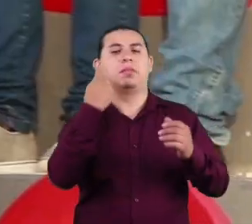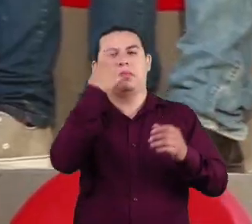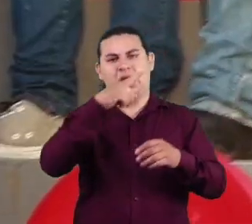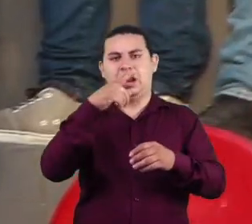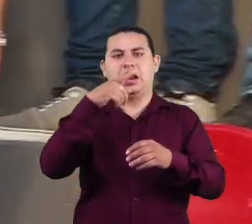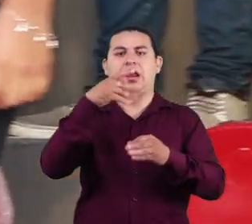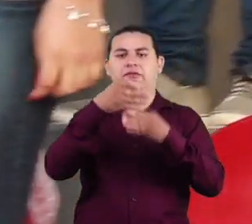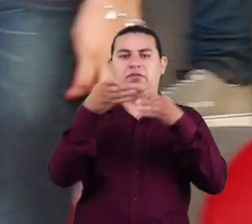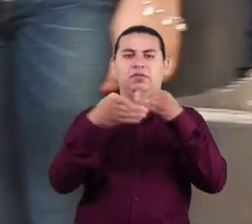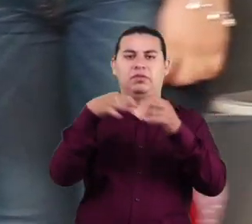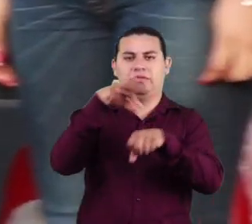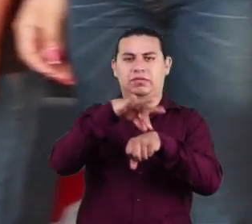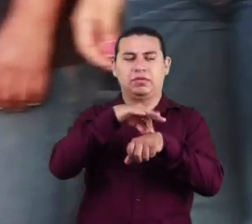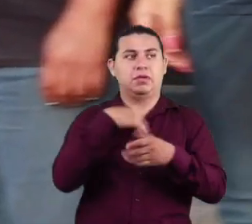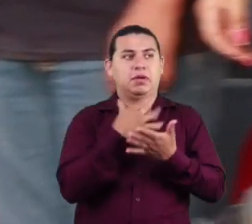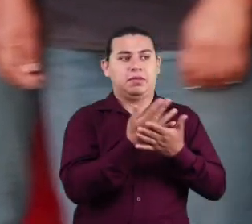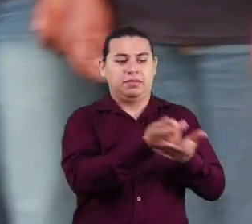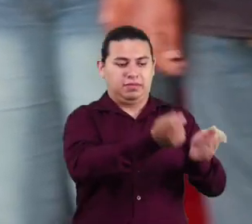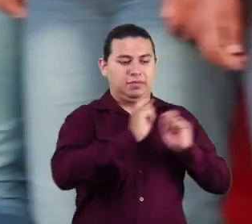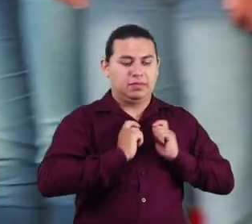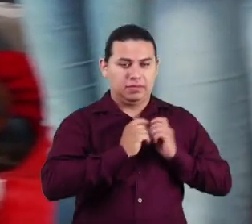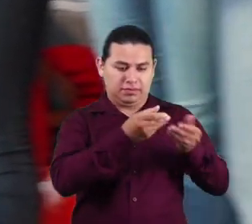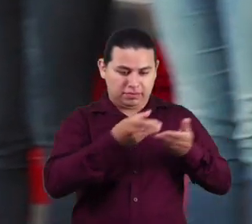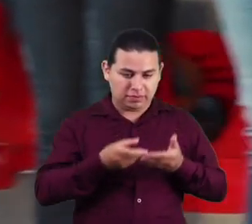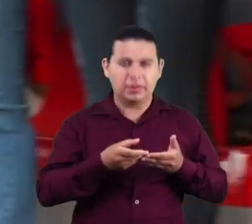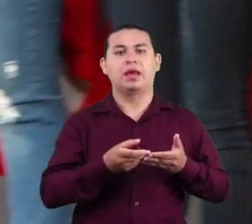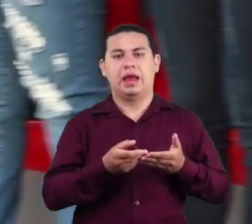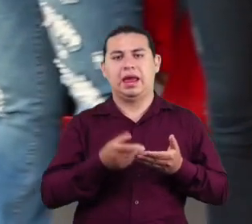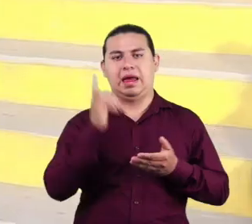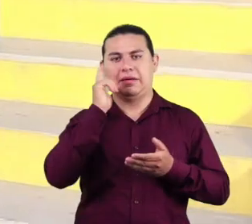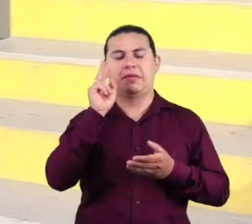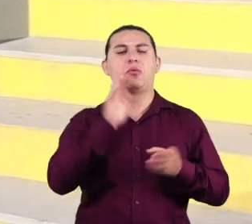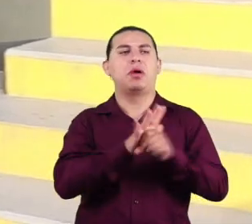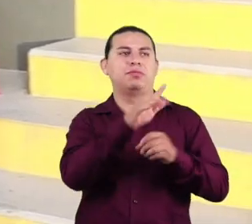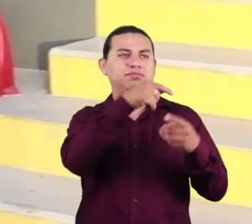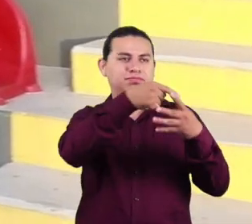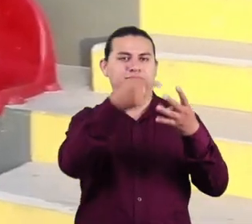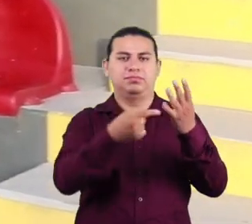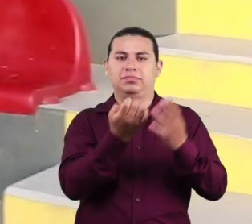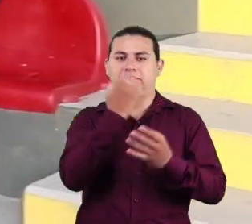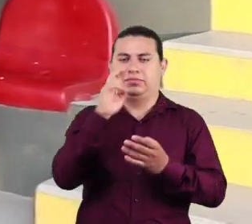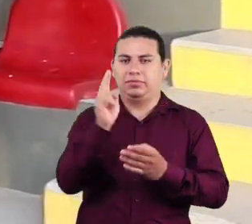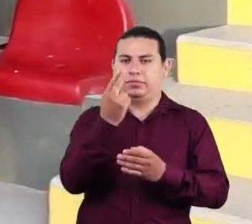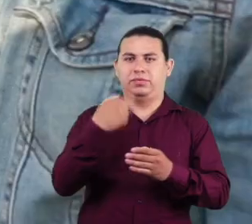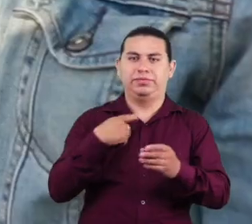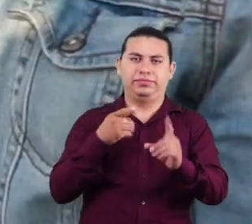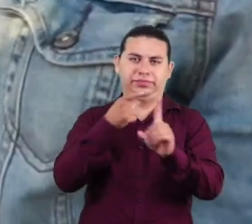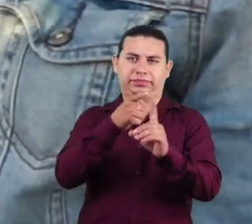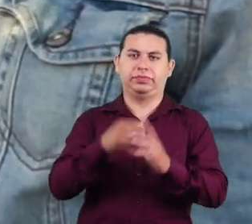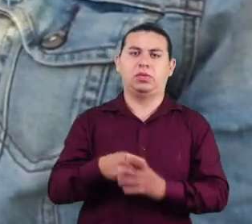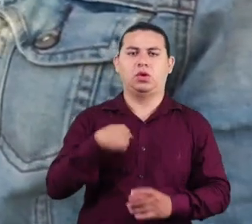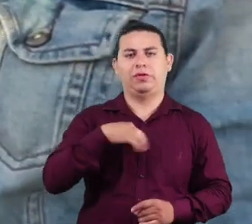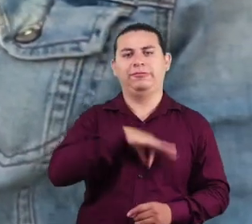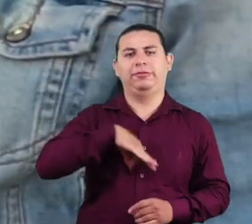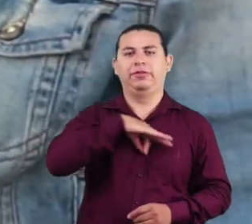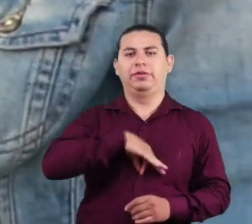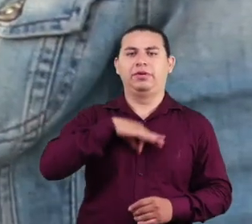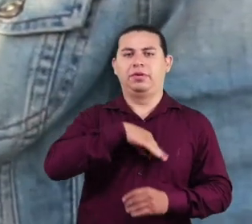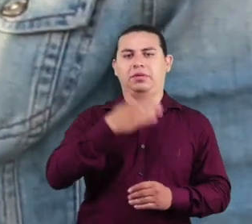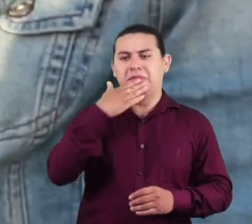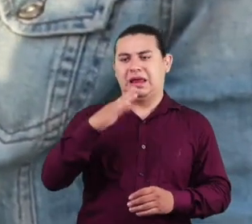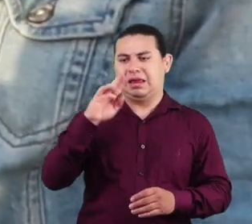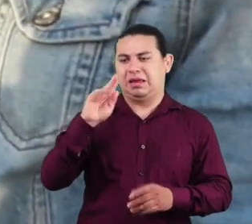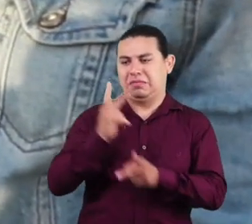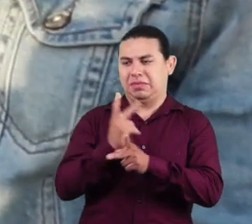Medicina y estoy esperando resultados de la Universidad de Nuevo León. Pues me siento muy conforme, muy feliz de haber egresado de